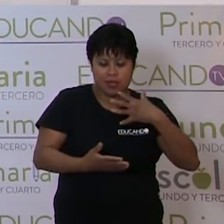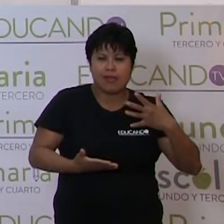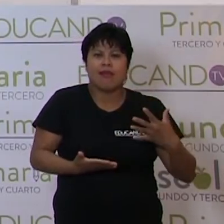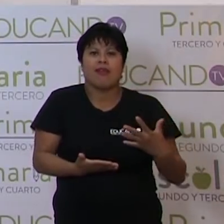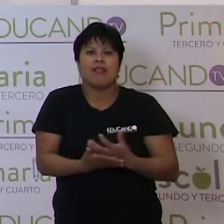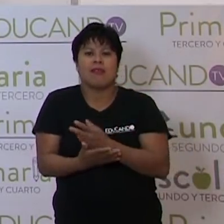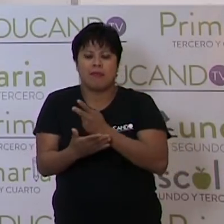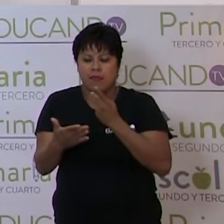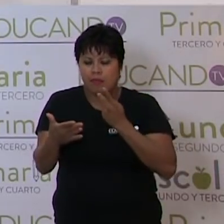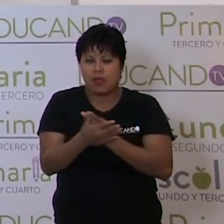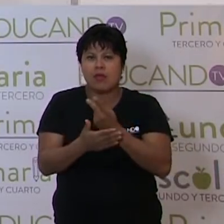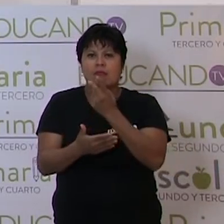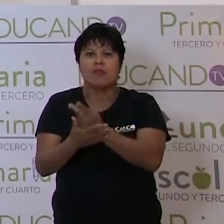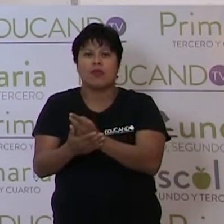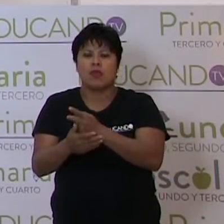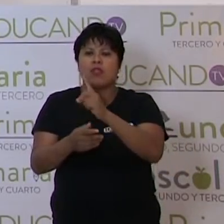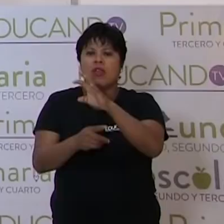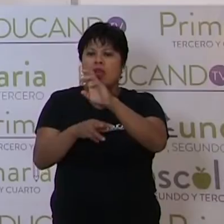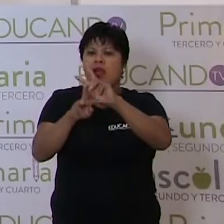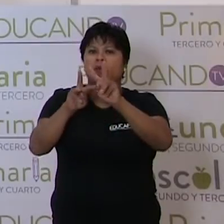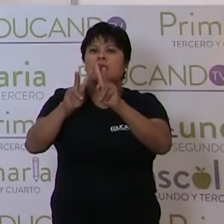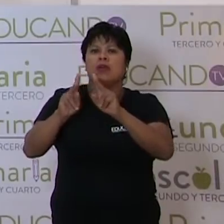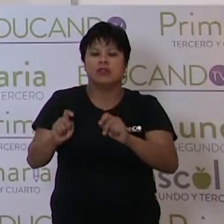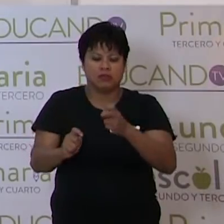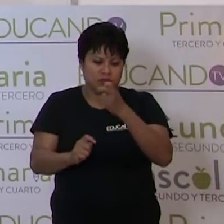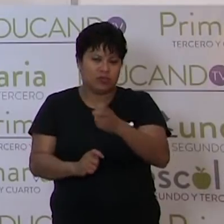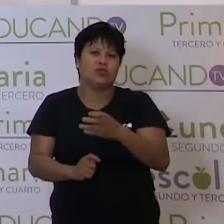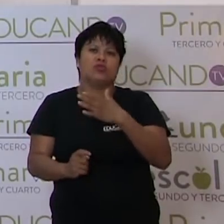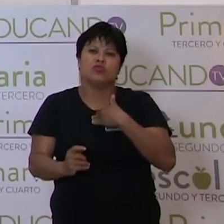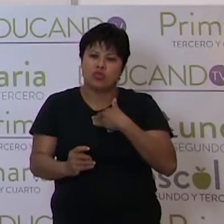Premio Nobel de la Paz por dicha labor.